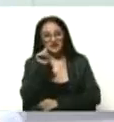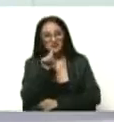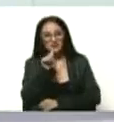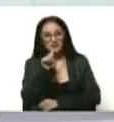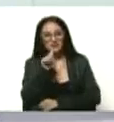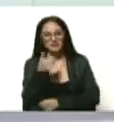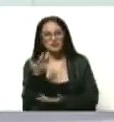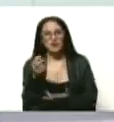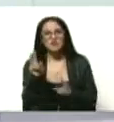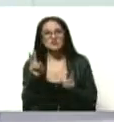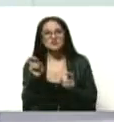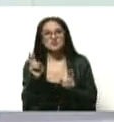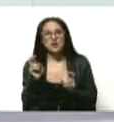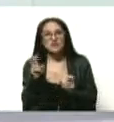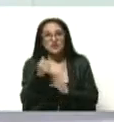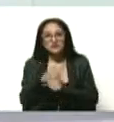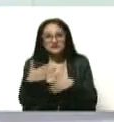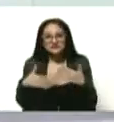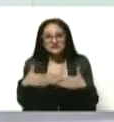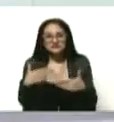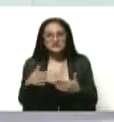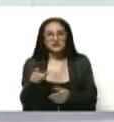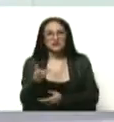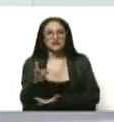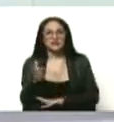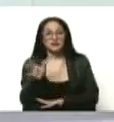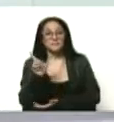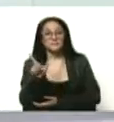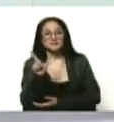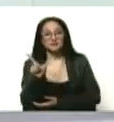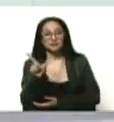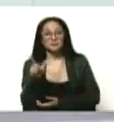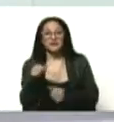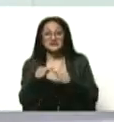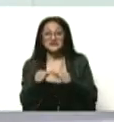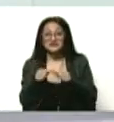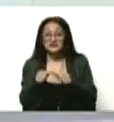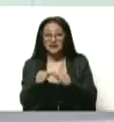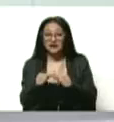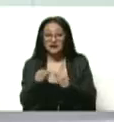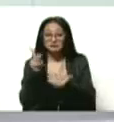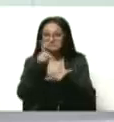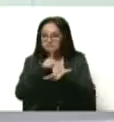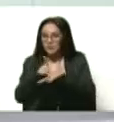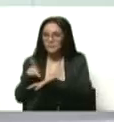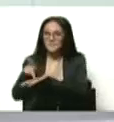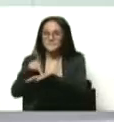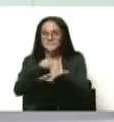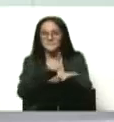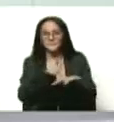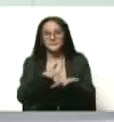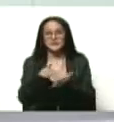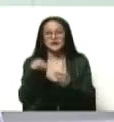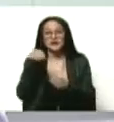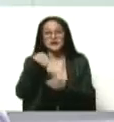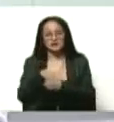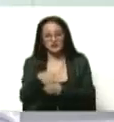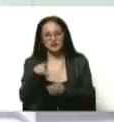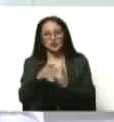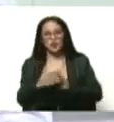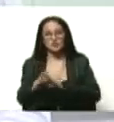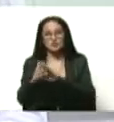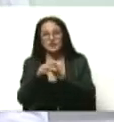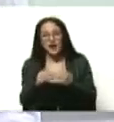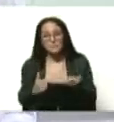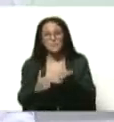¿Qué nuevos retos ya trae el Partido Socialista Unido de Venezuela para seguir haciendo presencia allí en las comunidades apoyando a